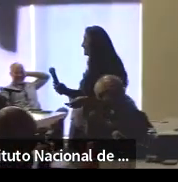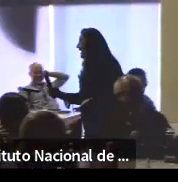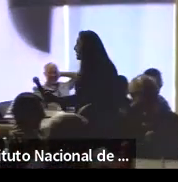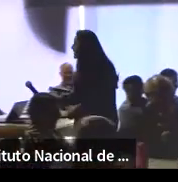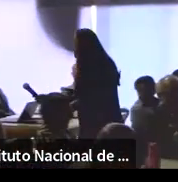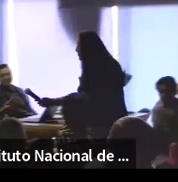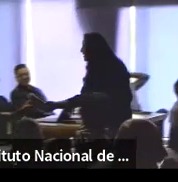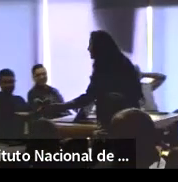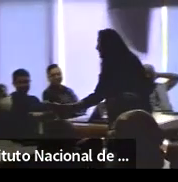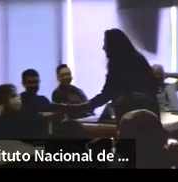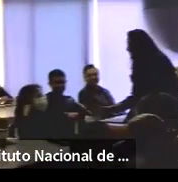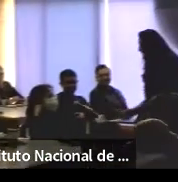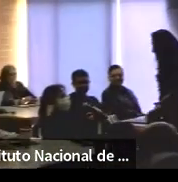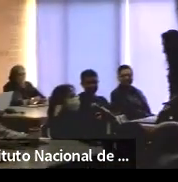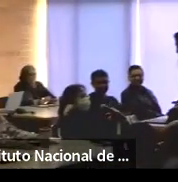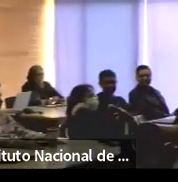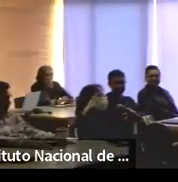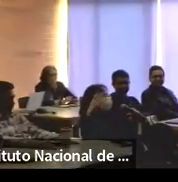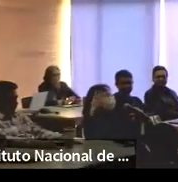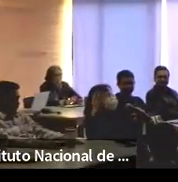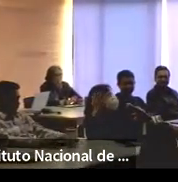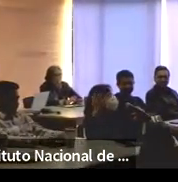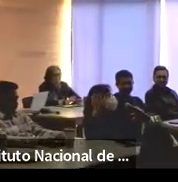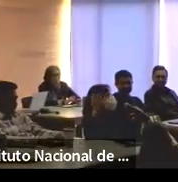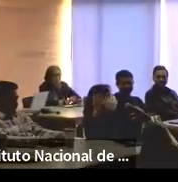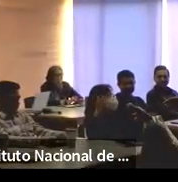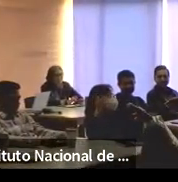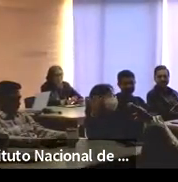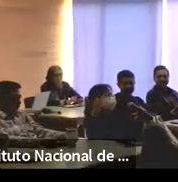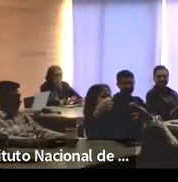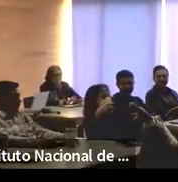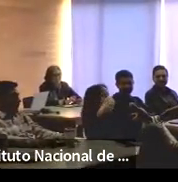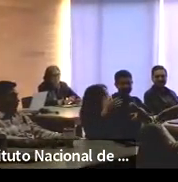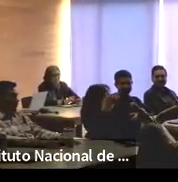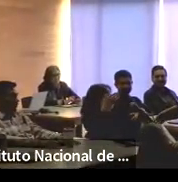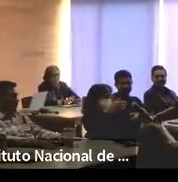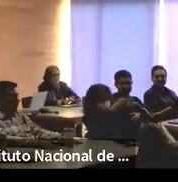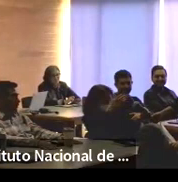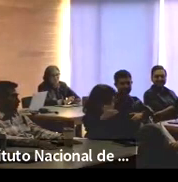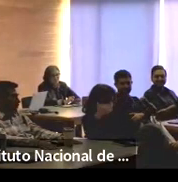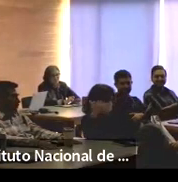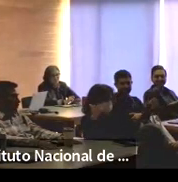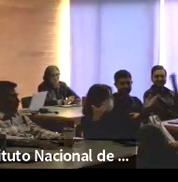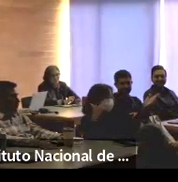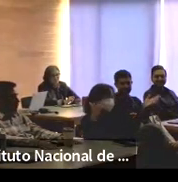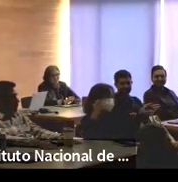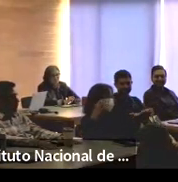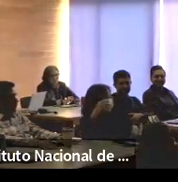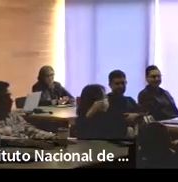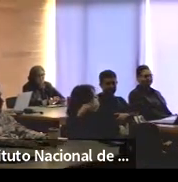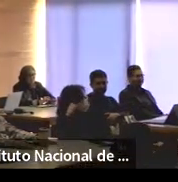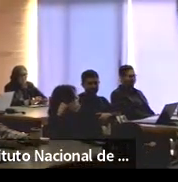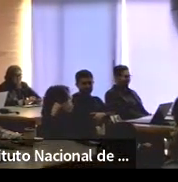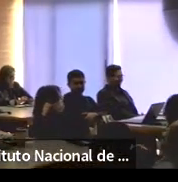tiene hijos A ver por qué no funciona Pues porque los quiero y quiero estar ahí los quiero resolver porque